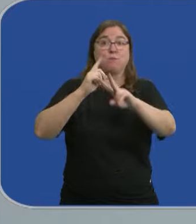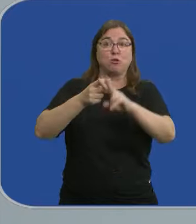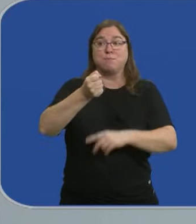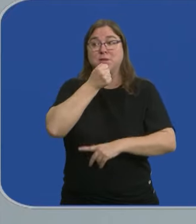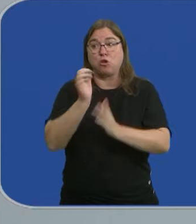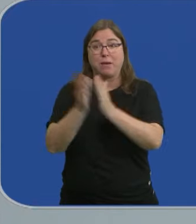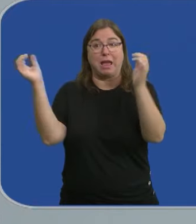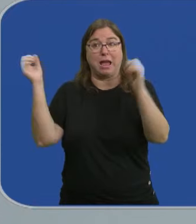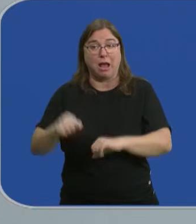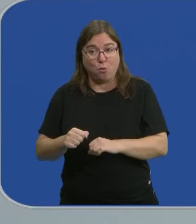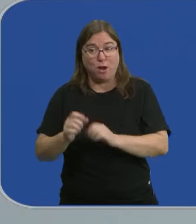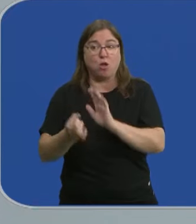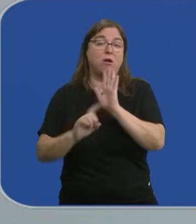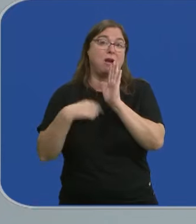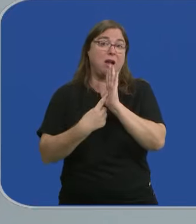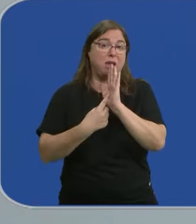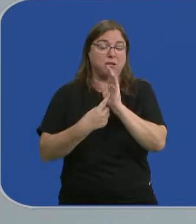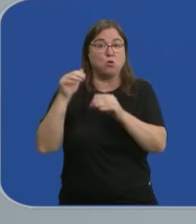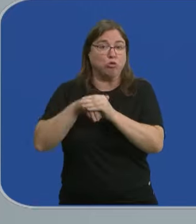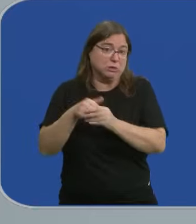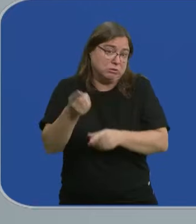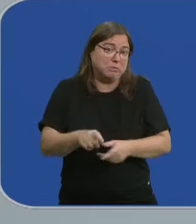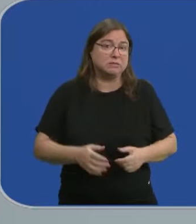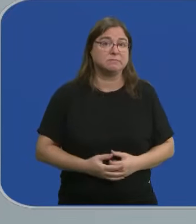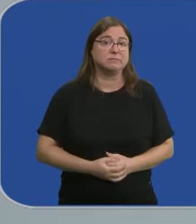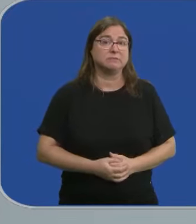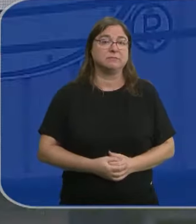de acuerdo en el impulso de la ley, se pondrán de acuerdo en el contenido de la misma.